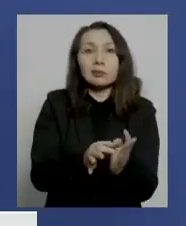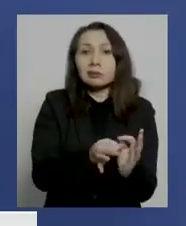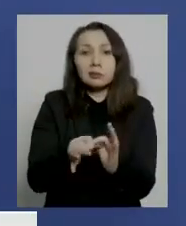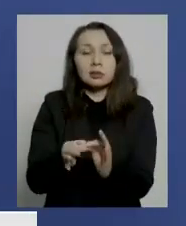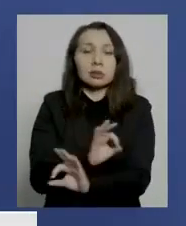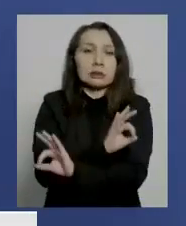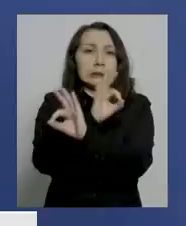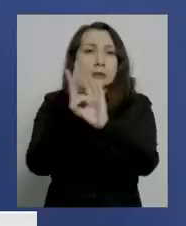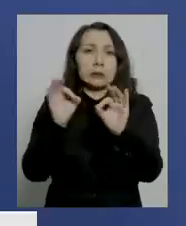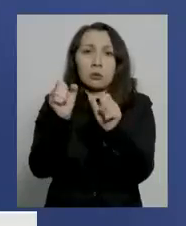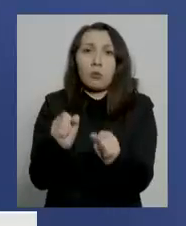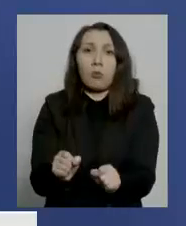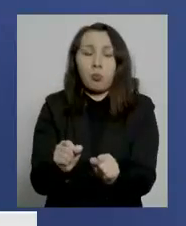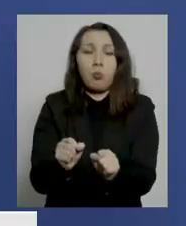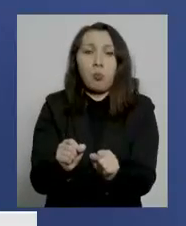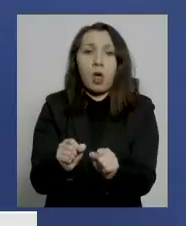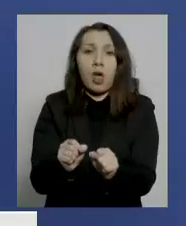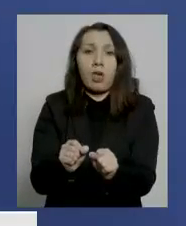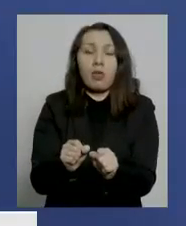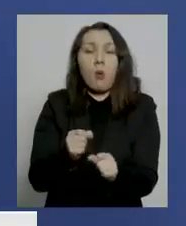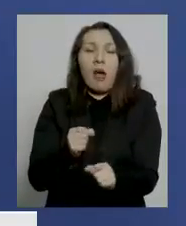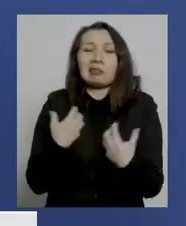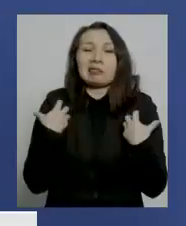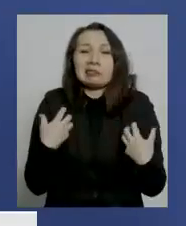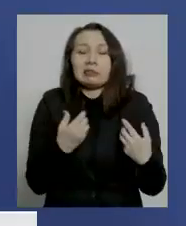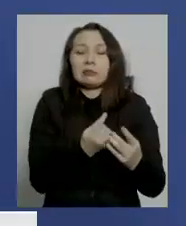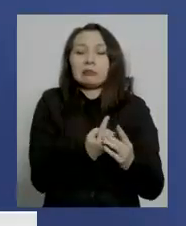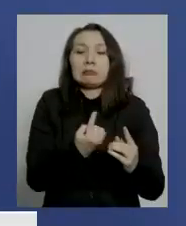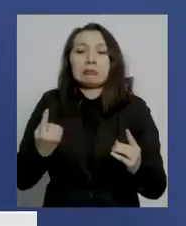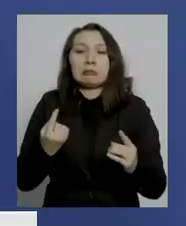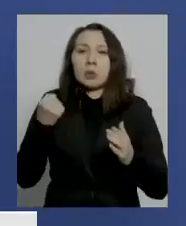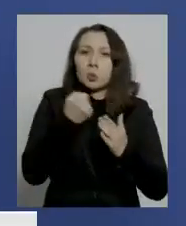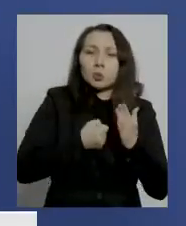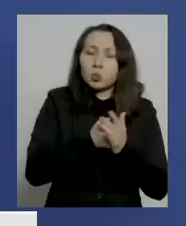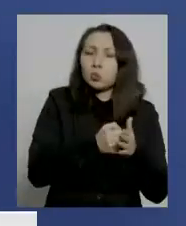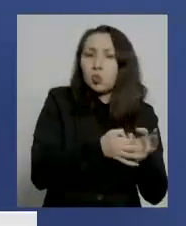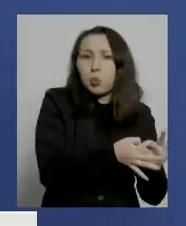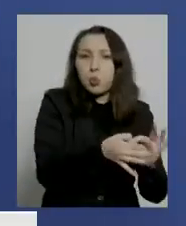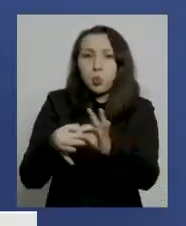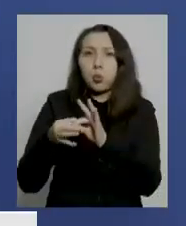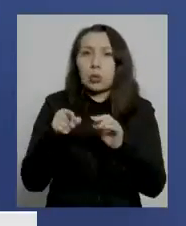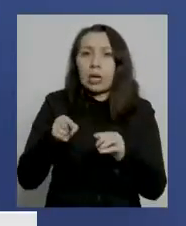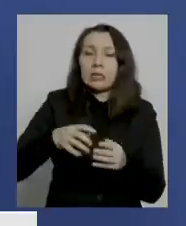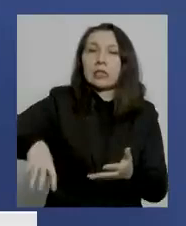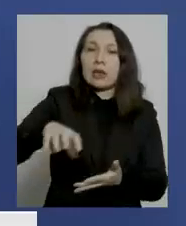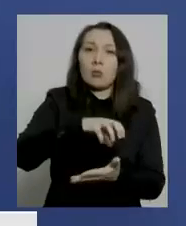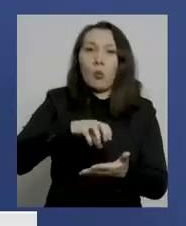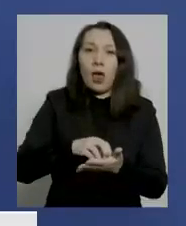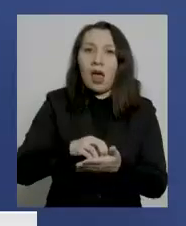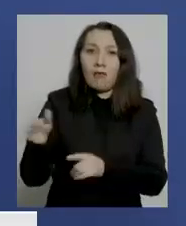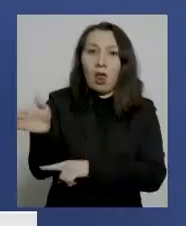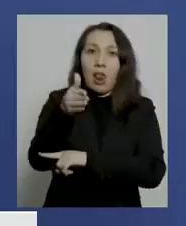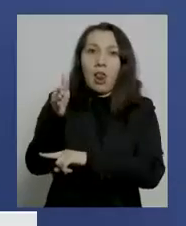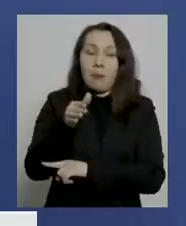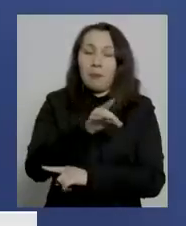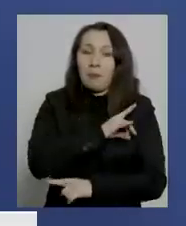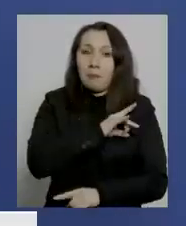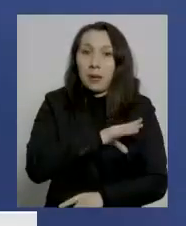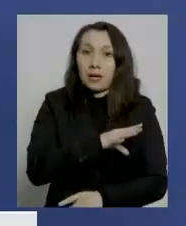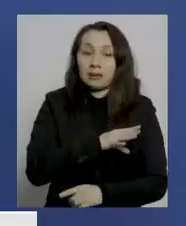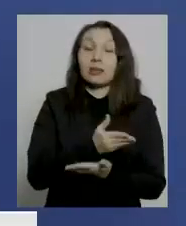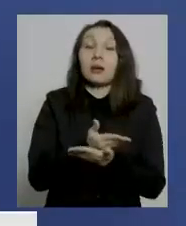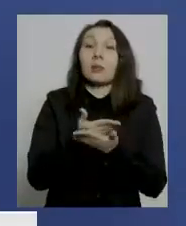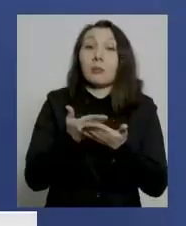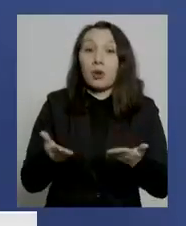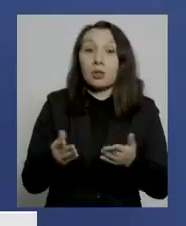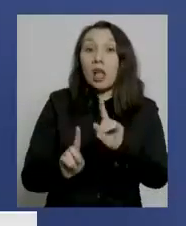hay nadie que pueda ponerse al margen de la lucha por ese pueblo y por la patria. Por lo